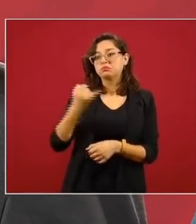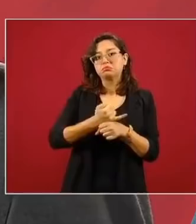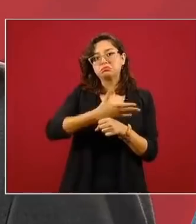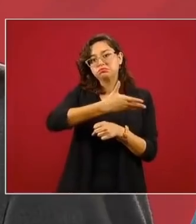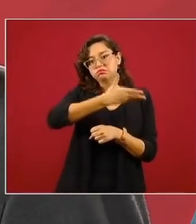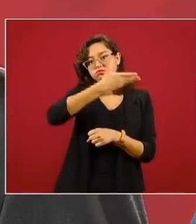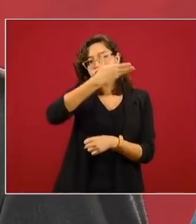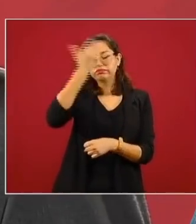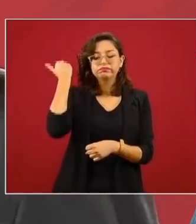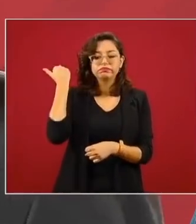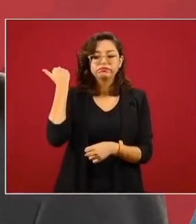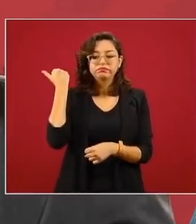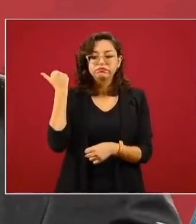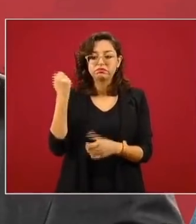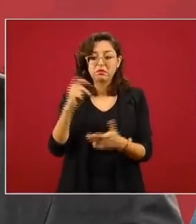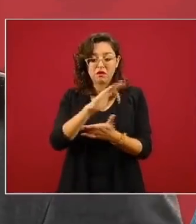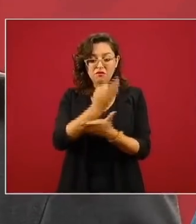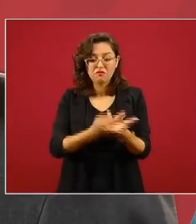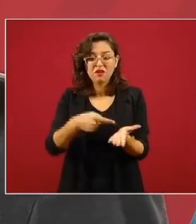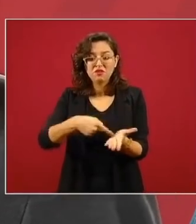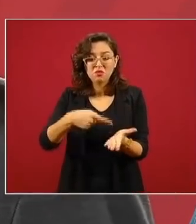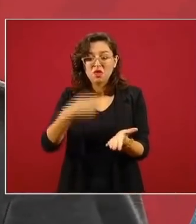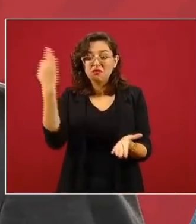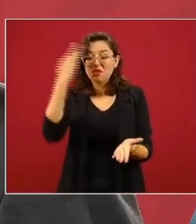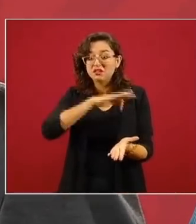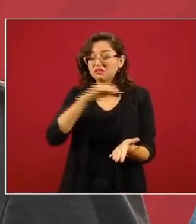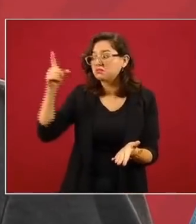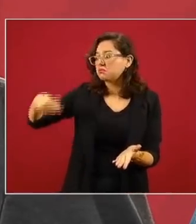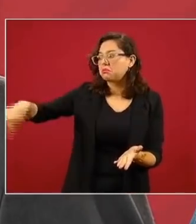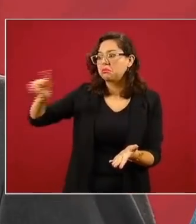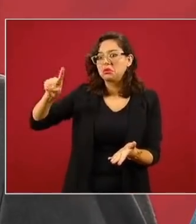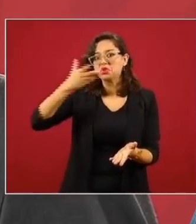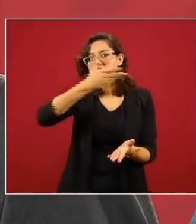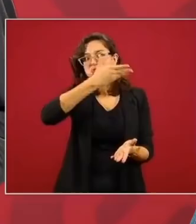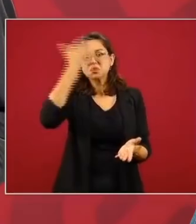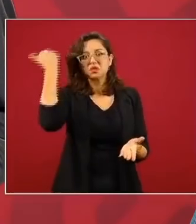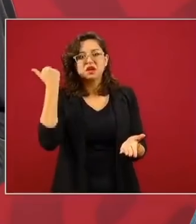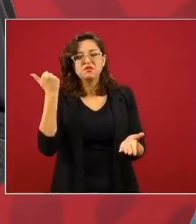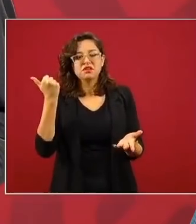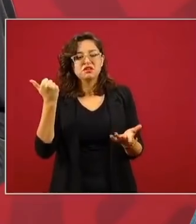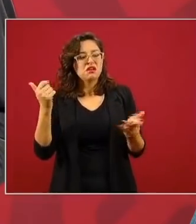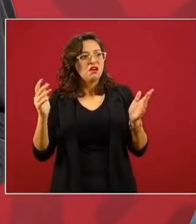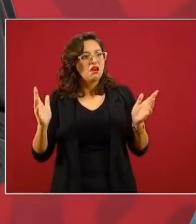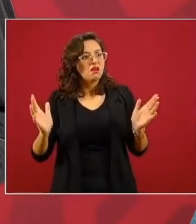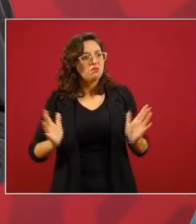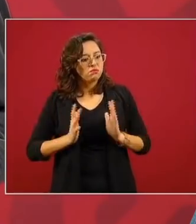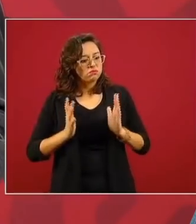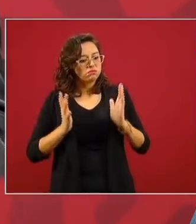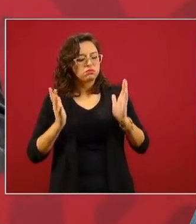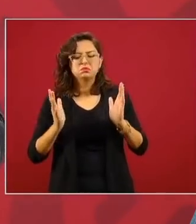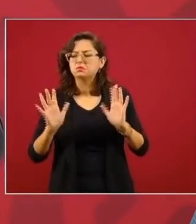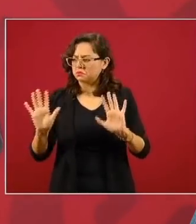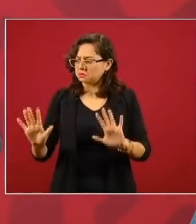algunos, que sus facturas fueron falsas, se les va a dar la oportunidad de que